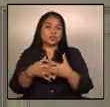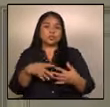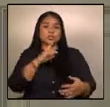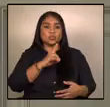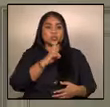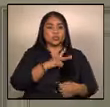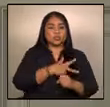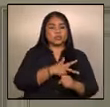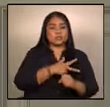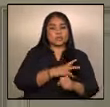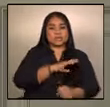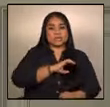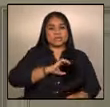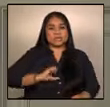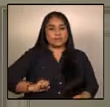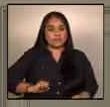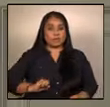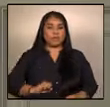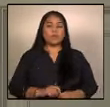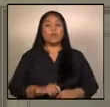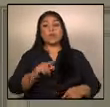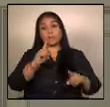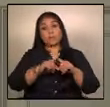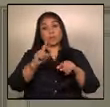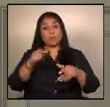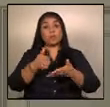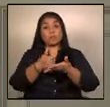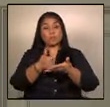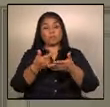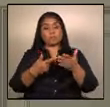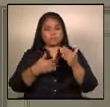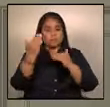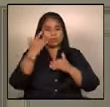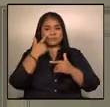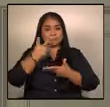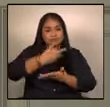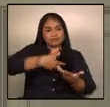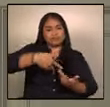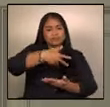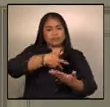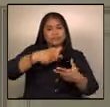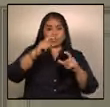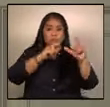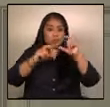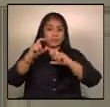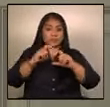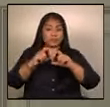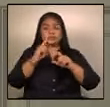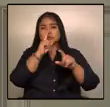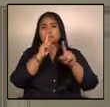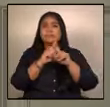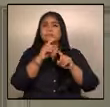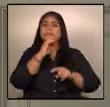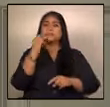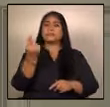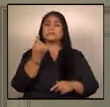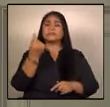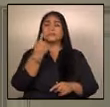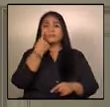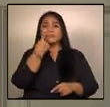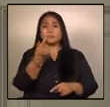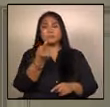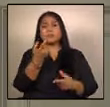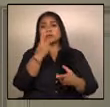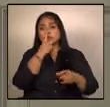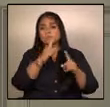de Guatemala y El Salvador, a través de un mayor intercambio comercial. Es muy importante entender las